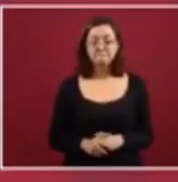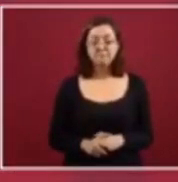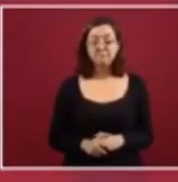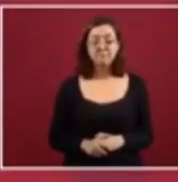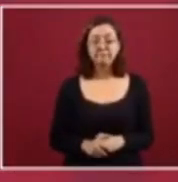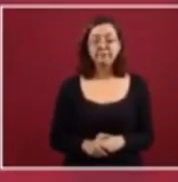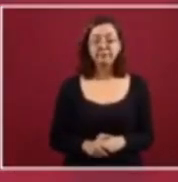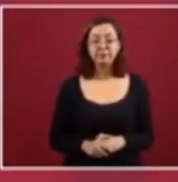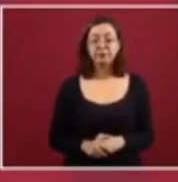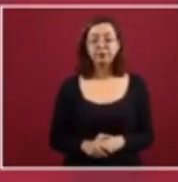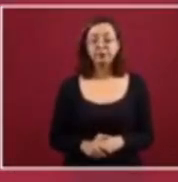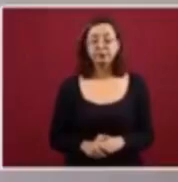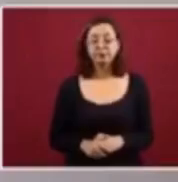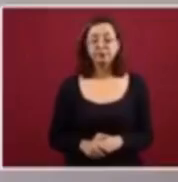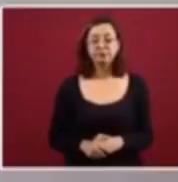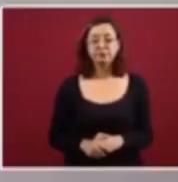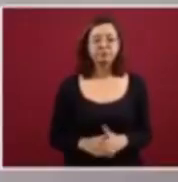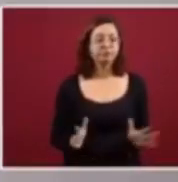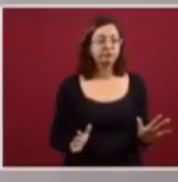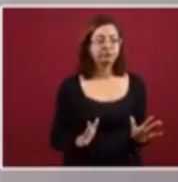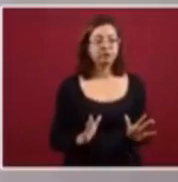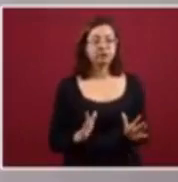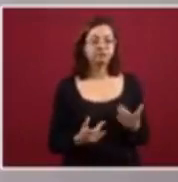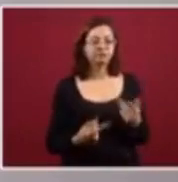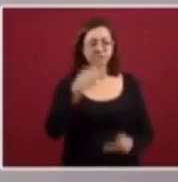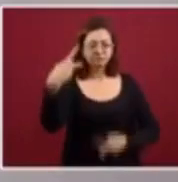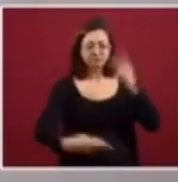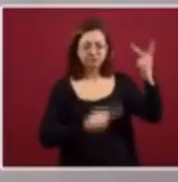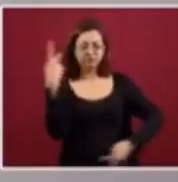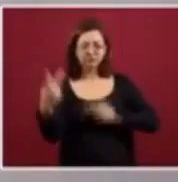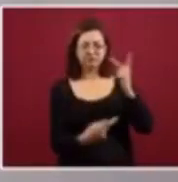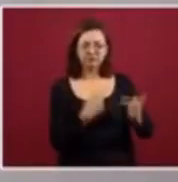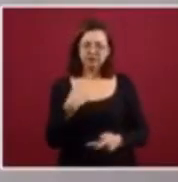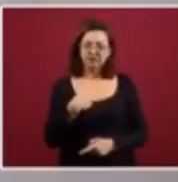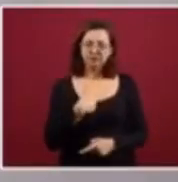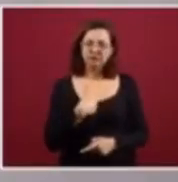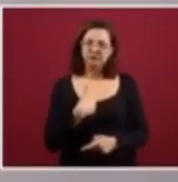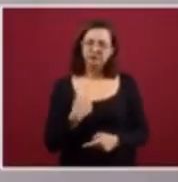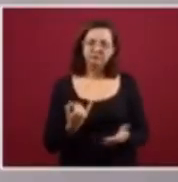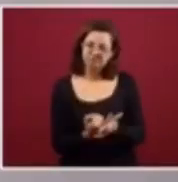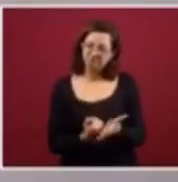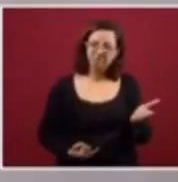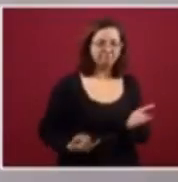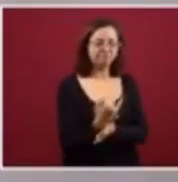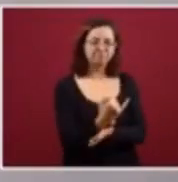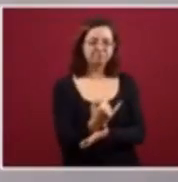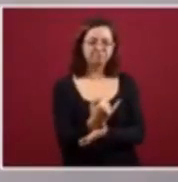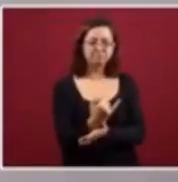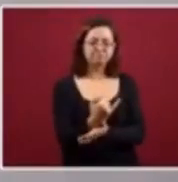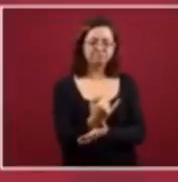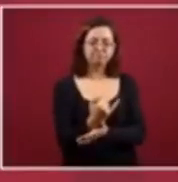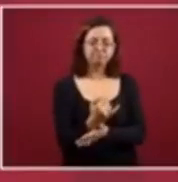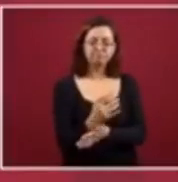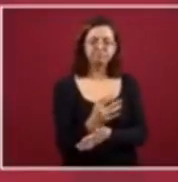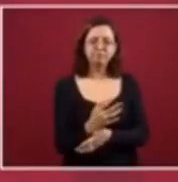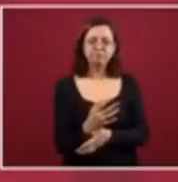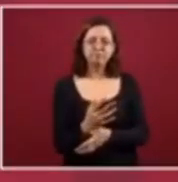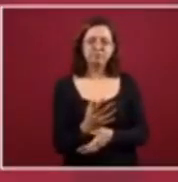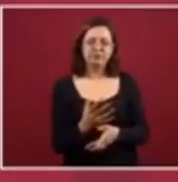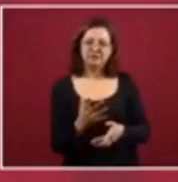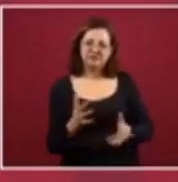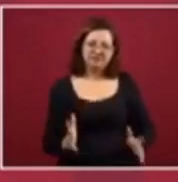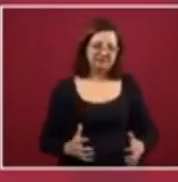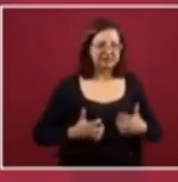llevar por los cuestionamientos, porque imagínense, si yo me